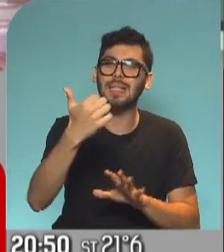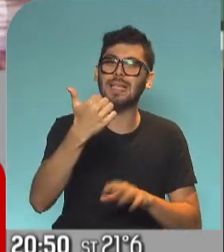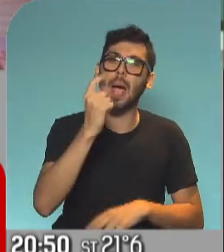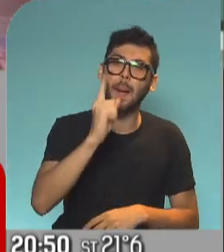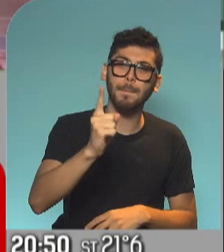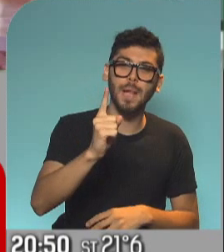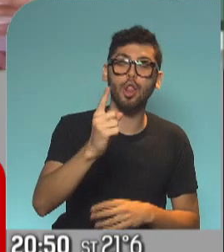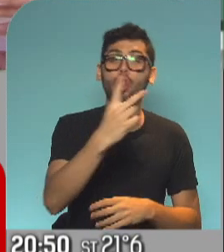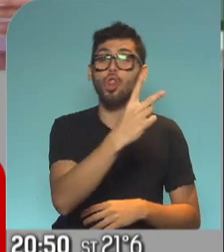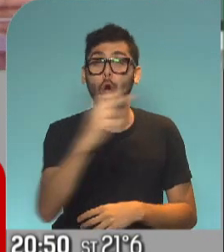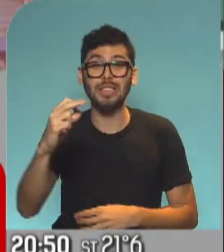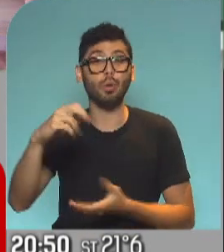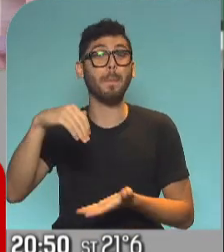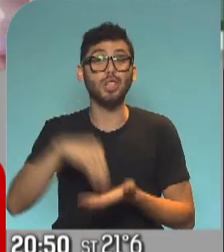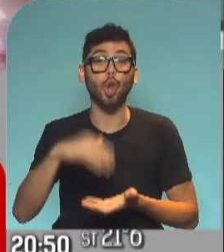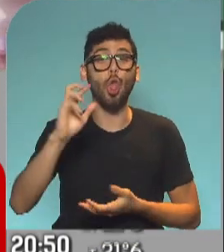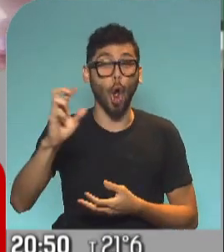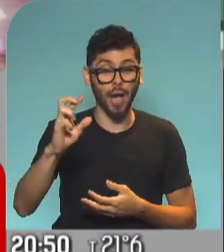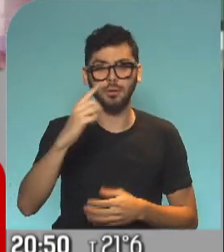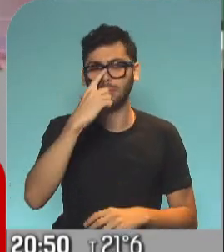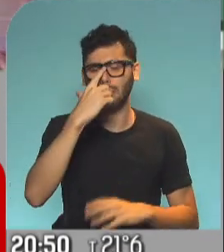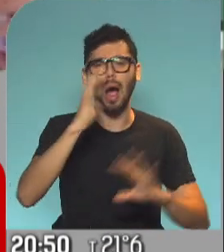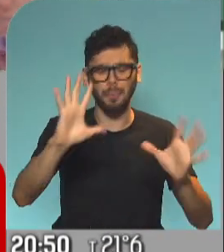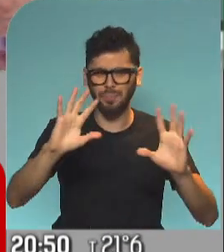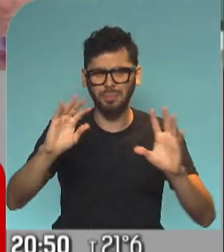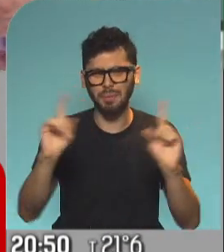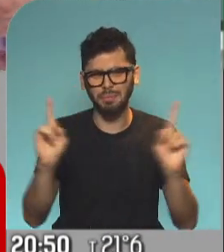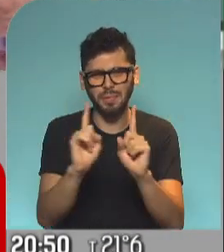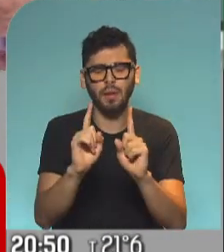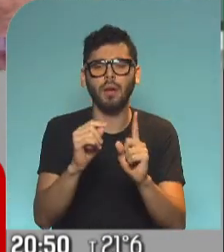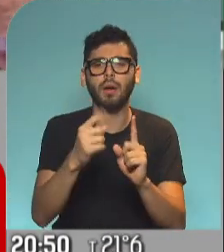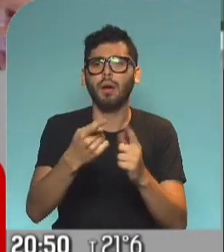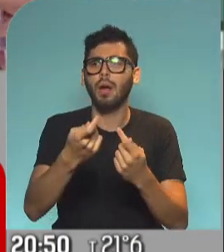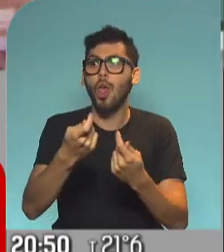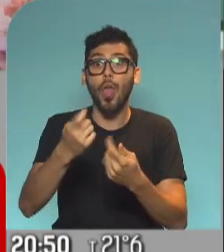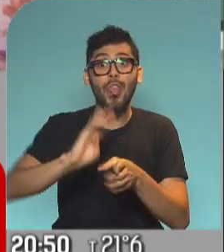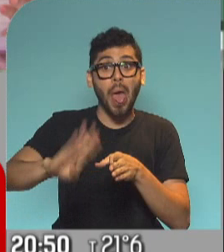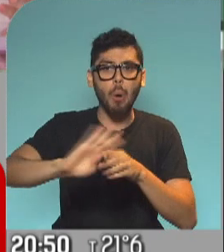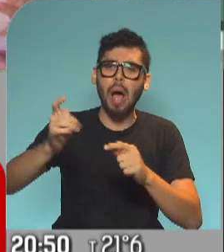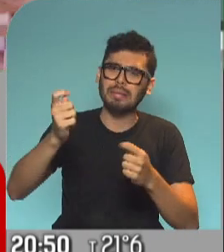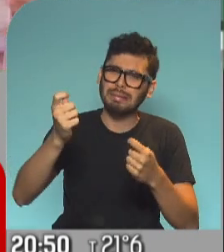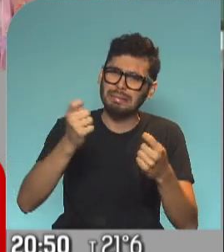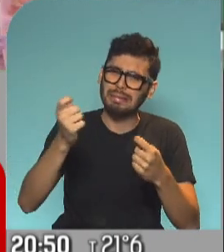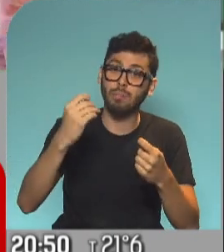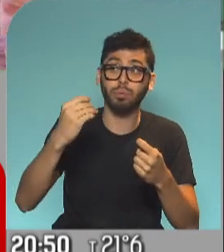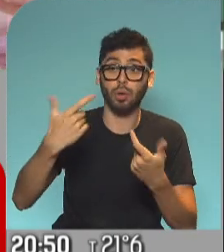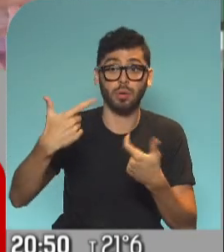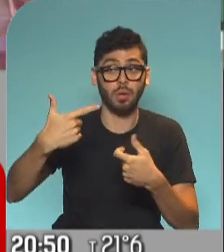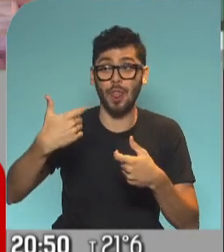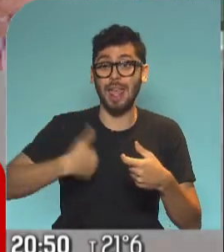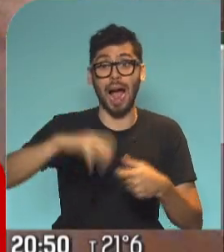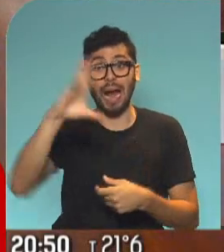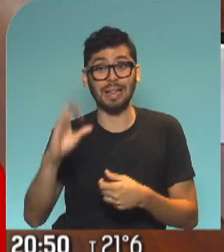de dólares porque es importante o sea para cerrar esta reestructuración bueno por supuesto porque la petrolera más grande de argentina